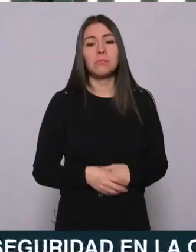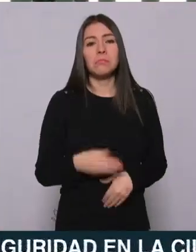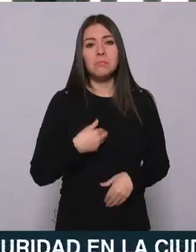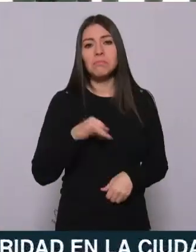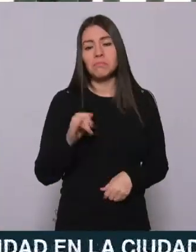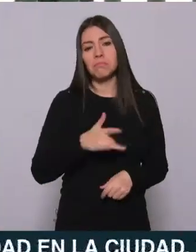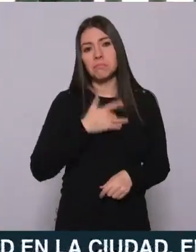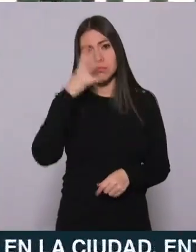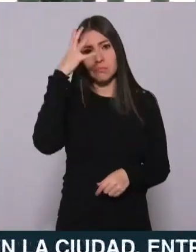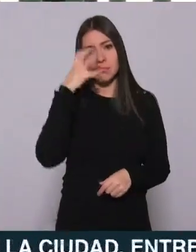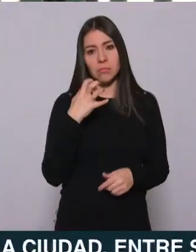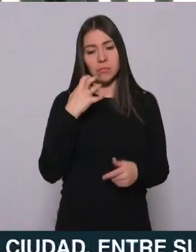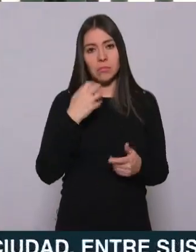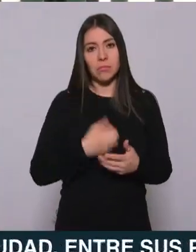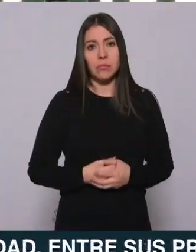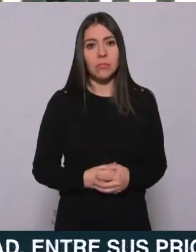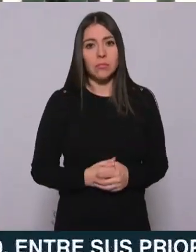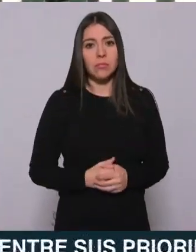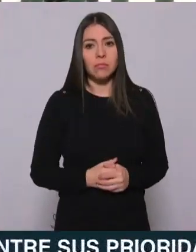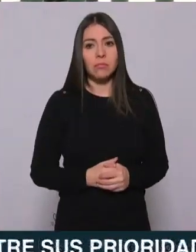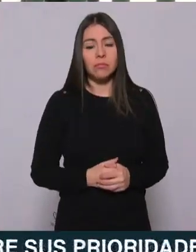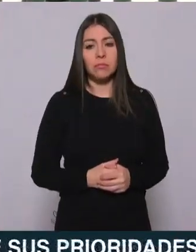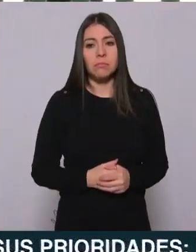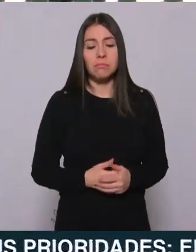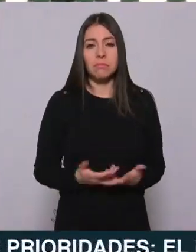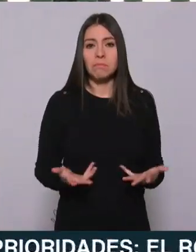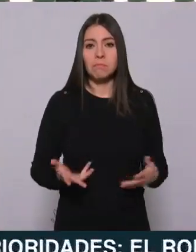triste, pero ni modo,